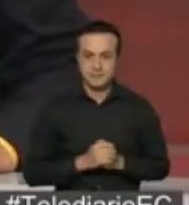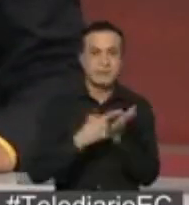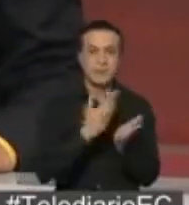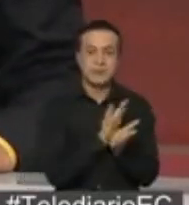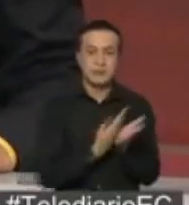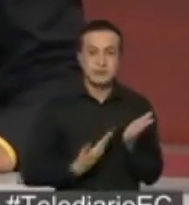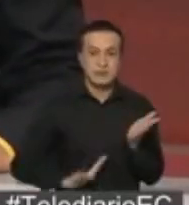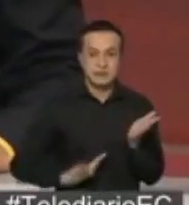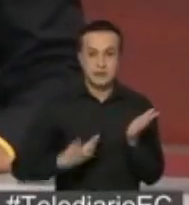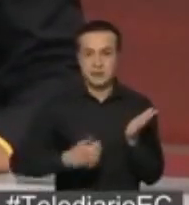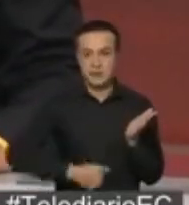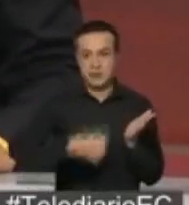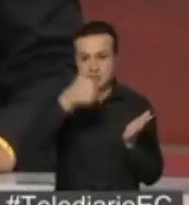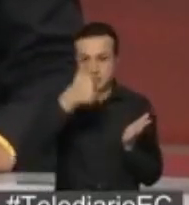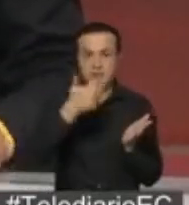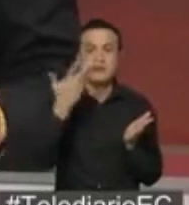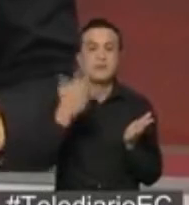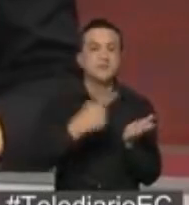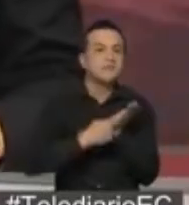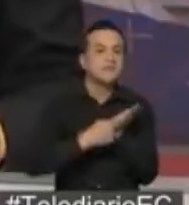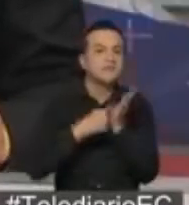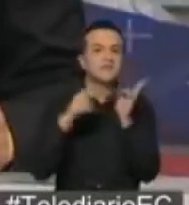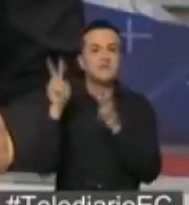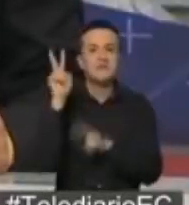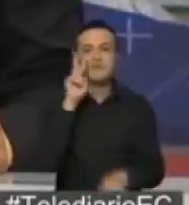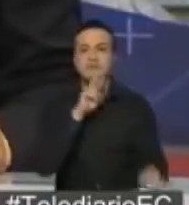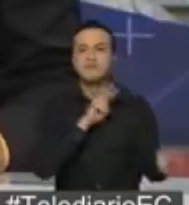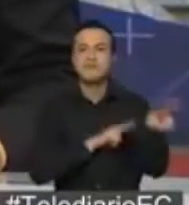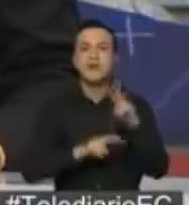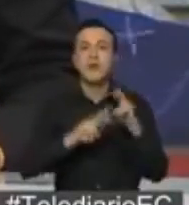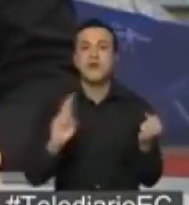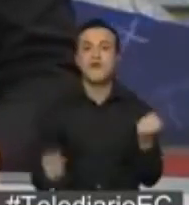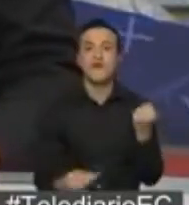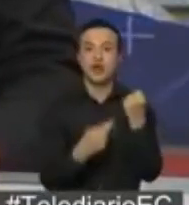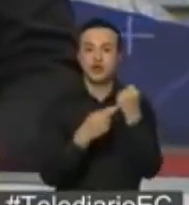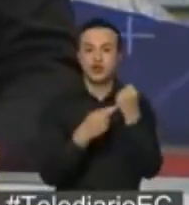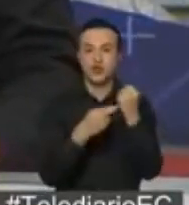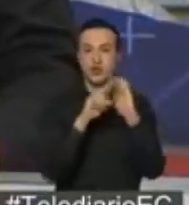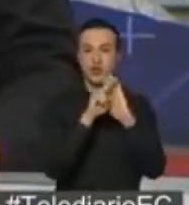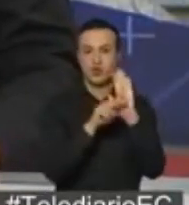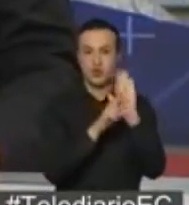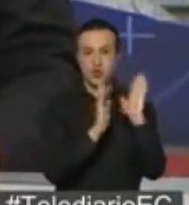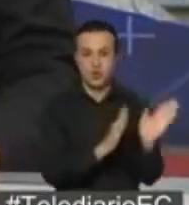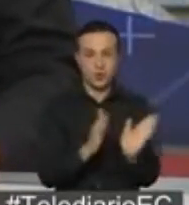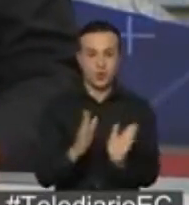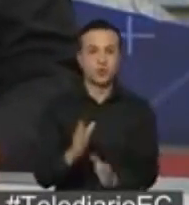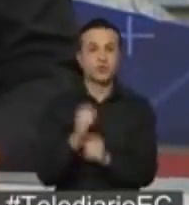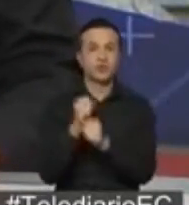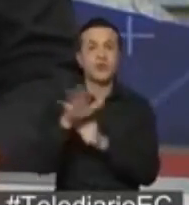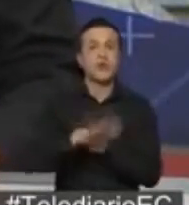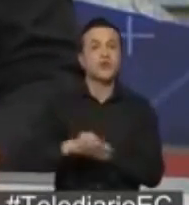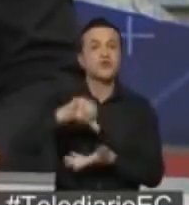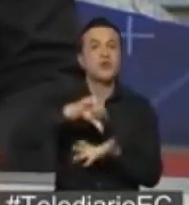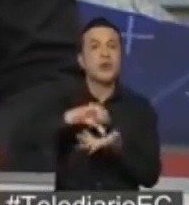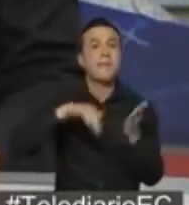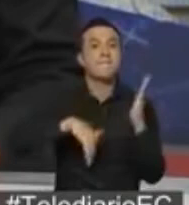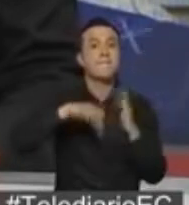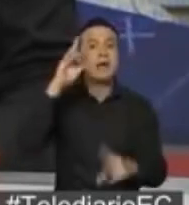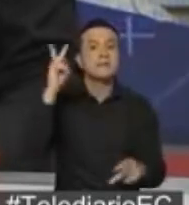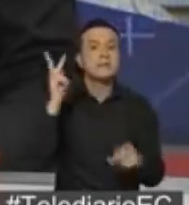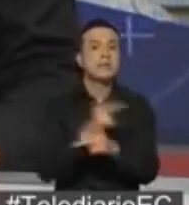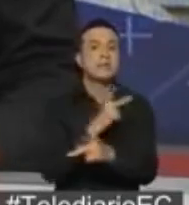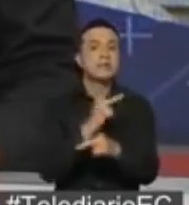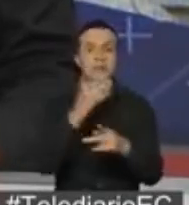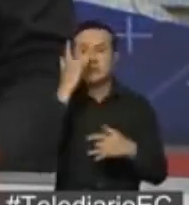por el primer mandatario, se analizaron estrategias para reforzar los protocolos de bioseguridad en las ciudades con mayor riesgo de